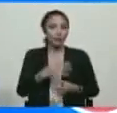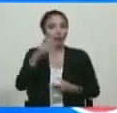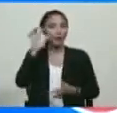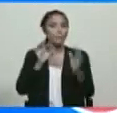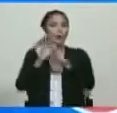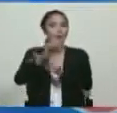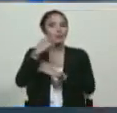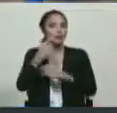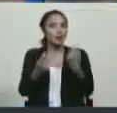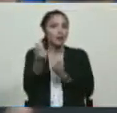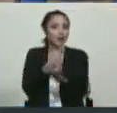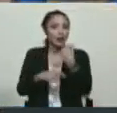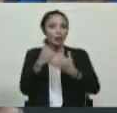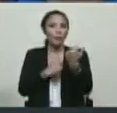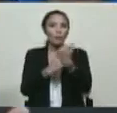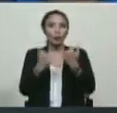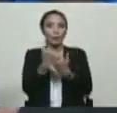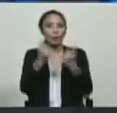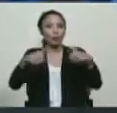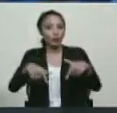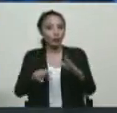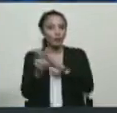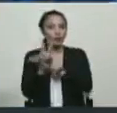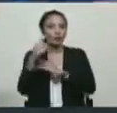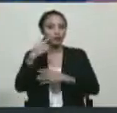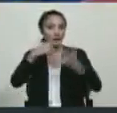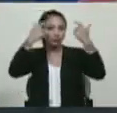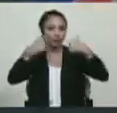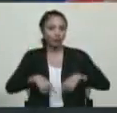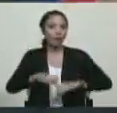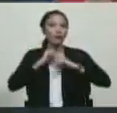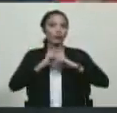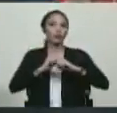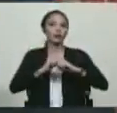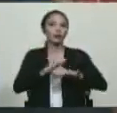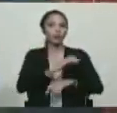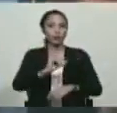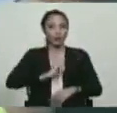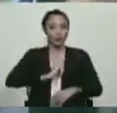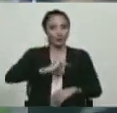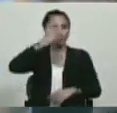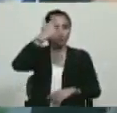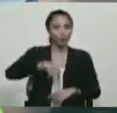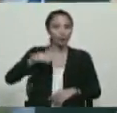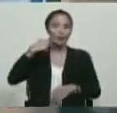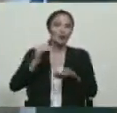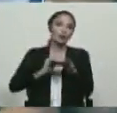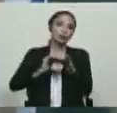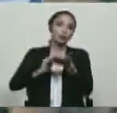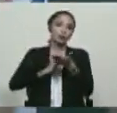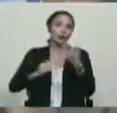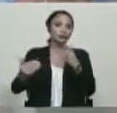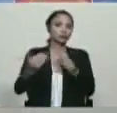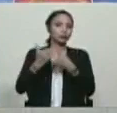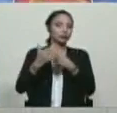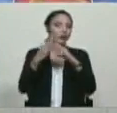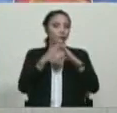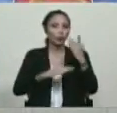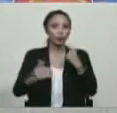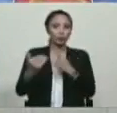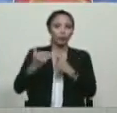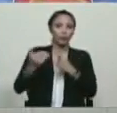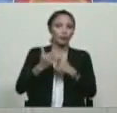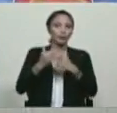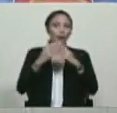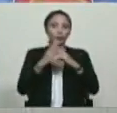que invierte aquí y que se mantendrá firme y con dignidad para enfrentar estos ataques y